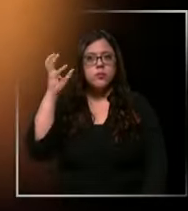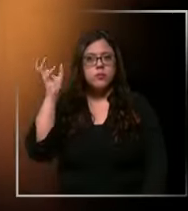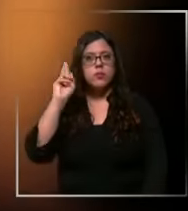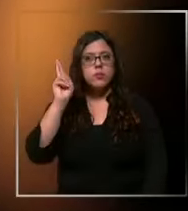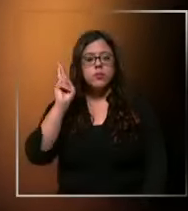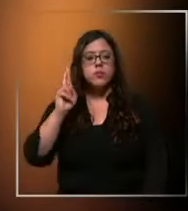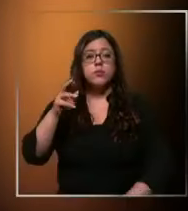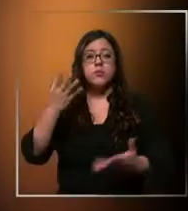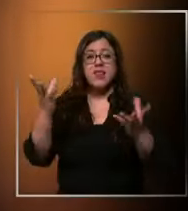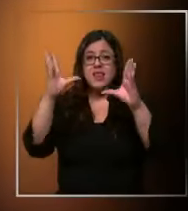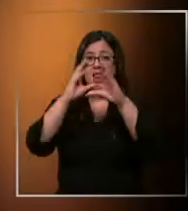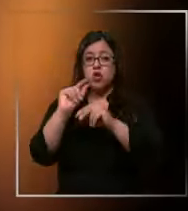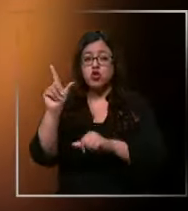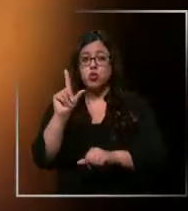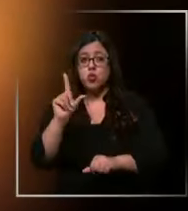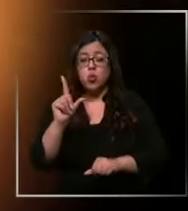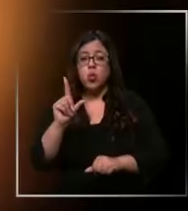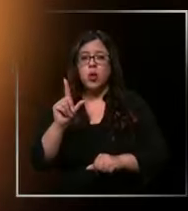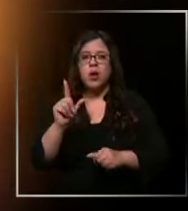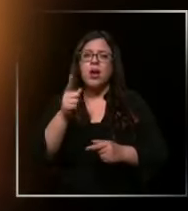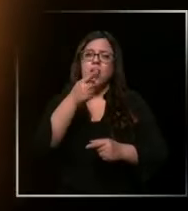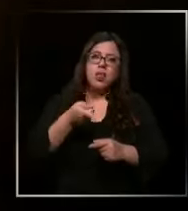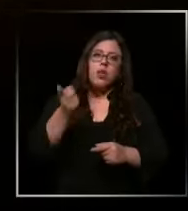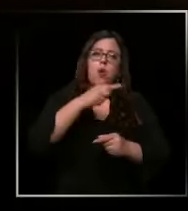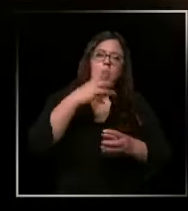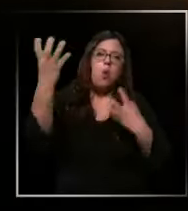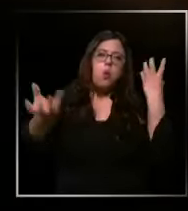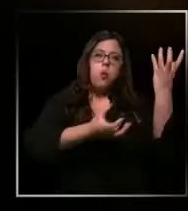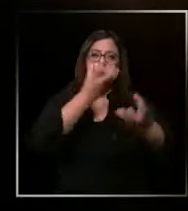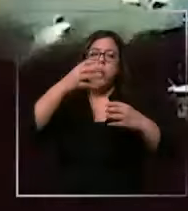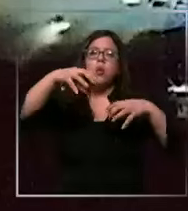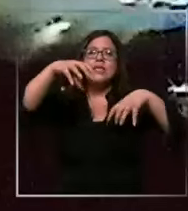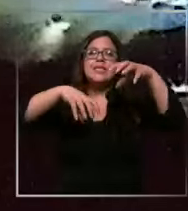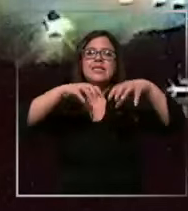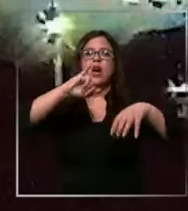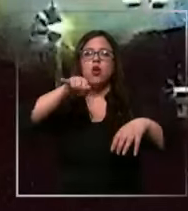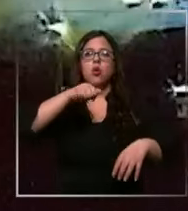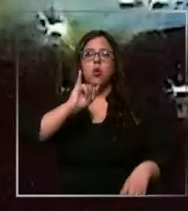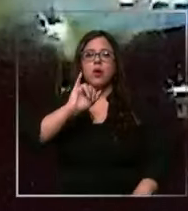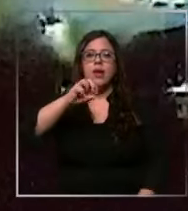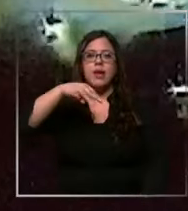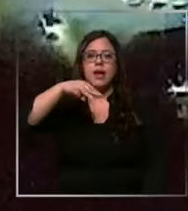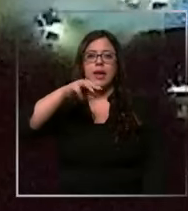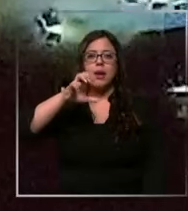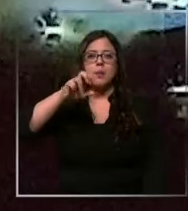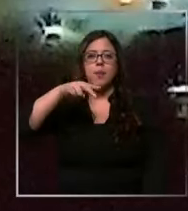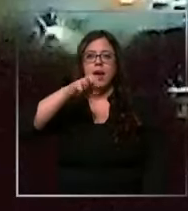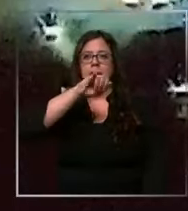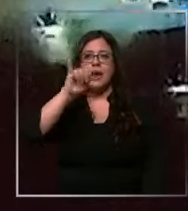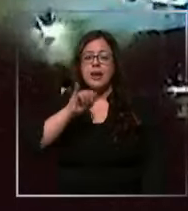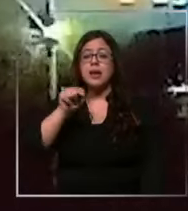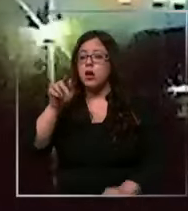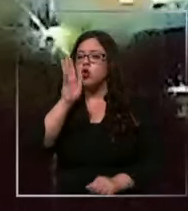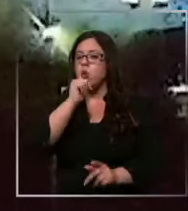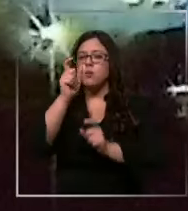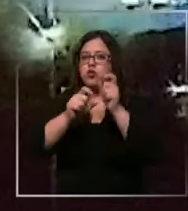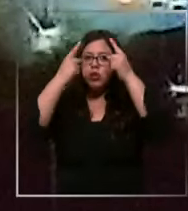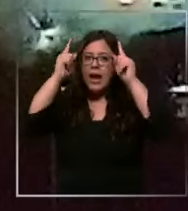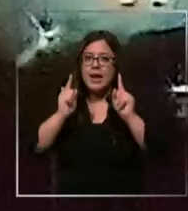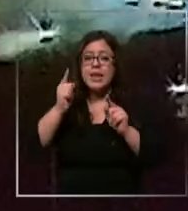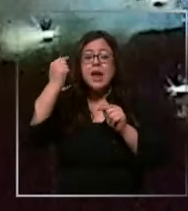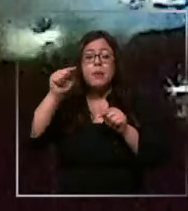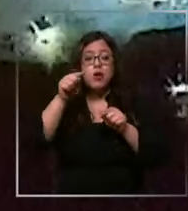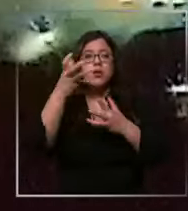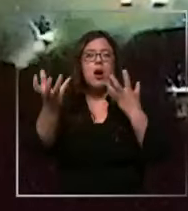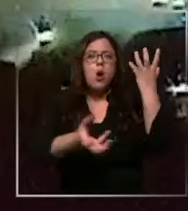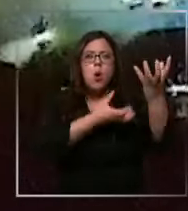Y es que durante la noche de este lunes, un nuevo incendio forestal afectó al Cerro Jiménez en Valparaíso. Si bien no hubo personas heridas en el lugar, el